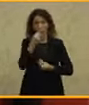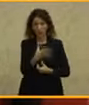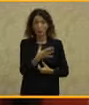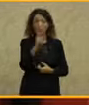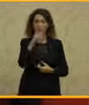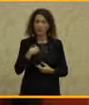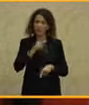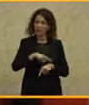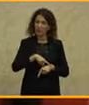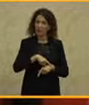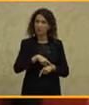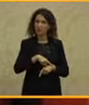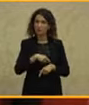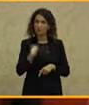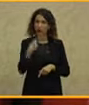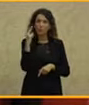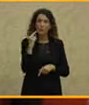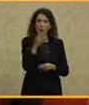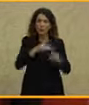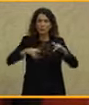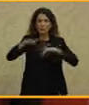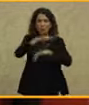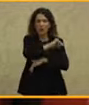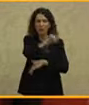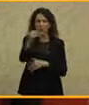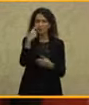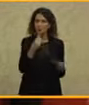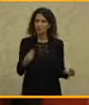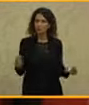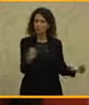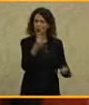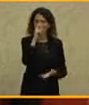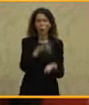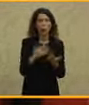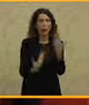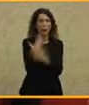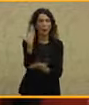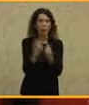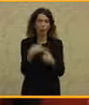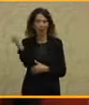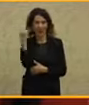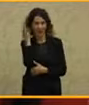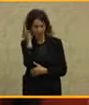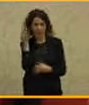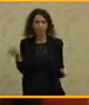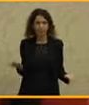por otro lado yo siento que el miedo flota en el ambiente. Recuerdo un día con la jefa.